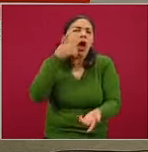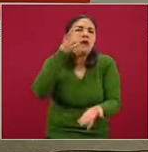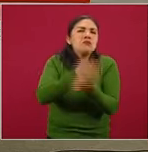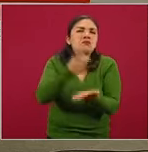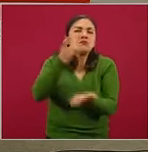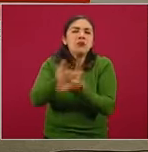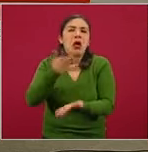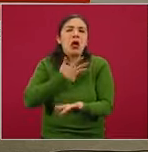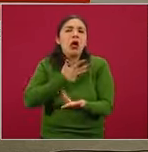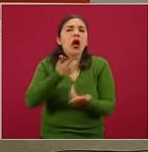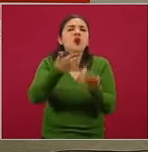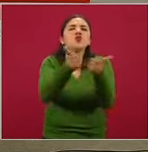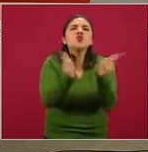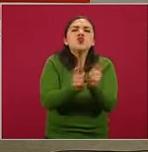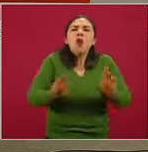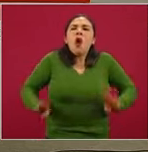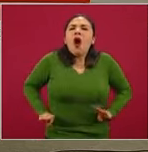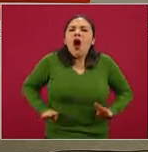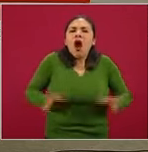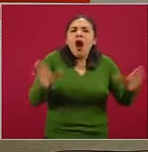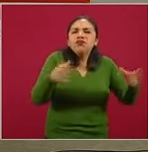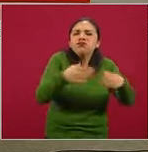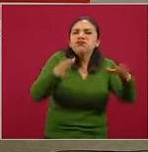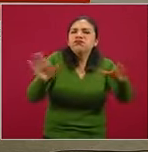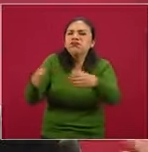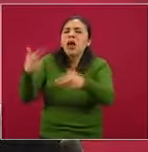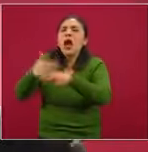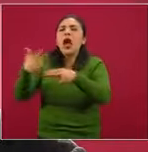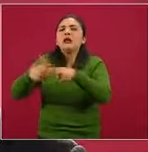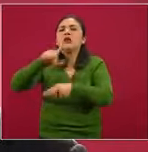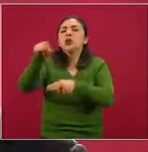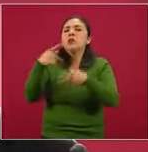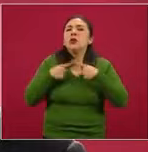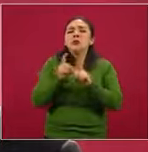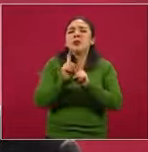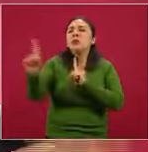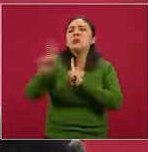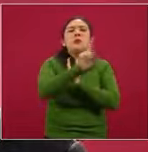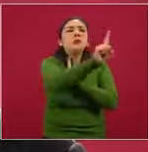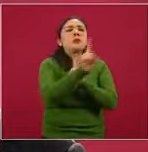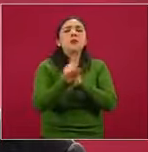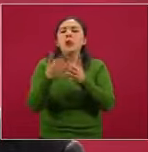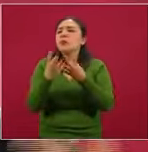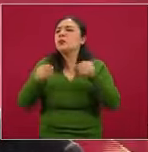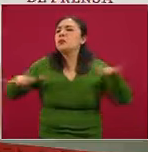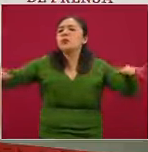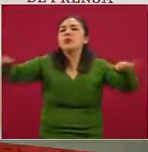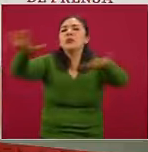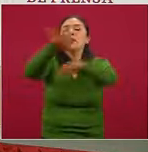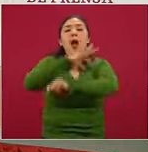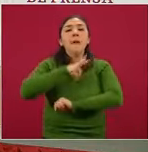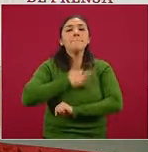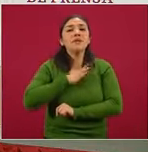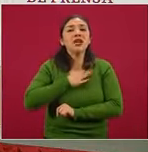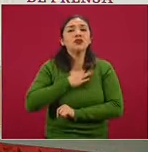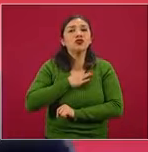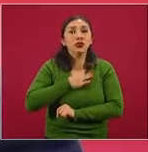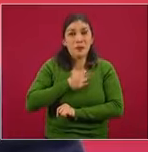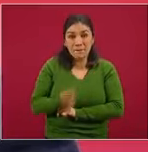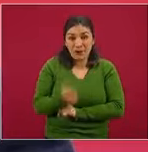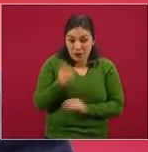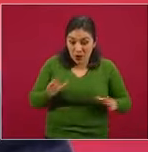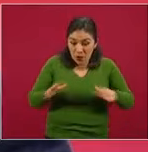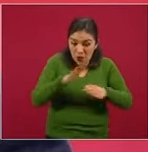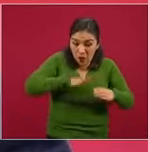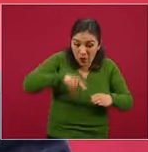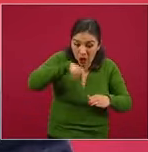comparten cepas semejantes hasta que empiezan a dispersarse esas personas y consecuentemente el virus que de origen